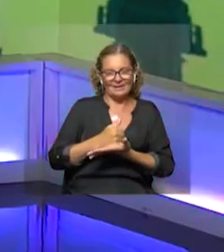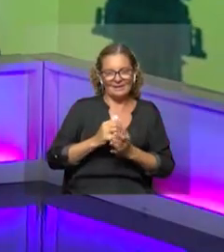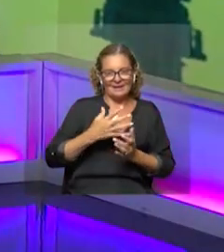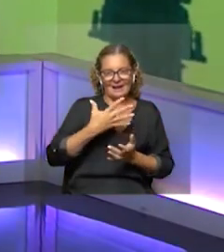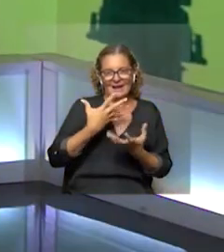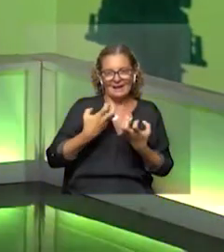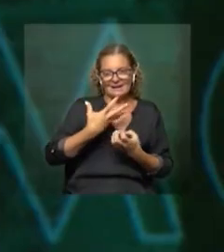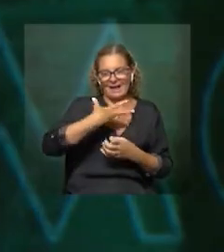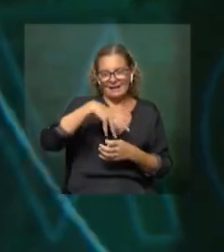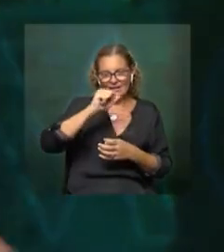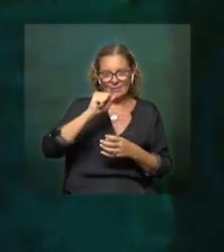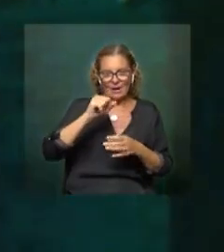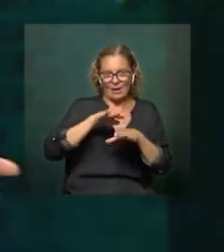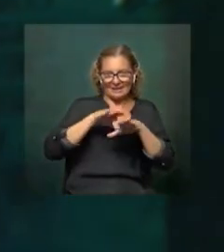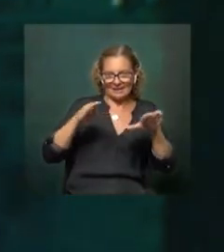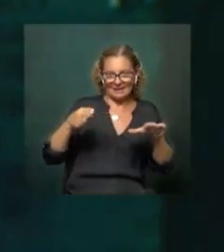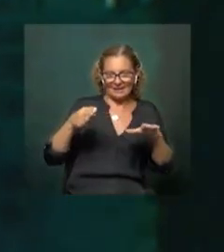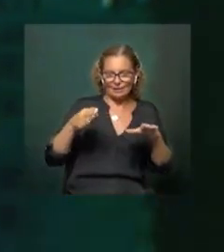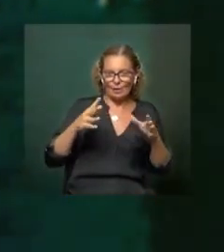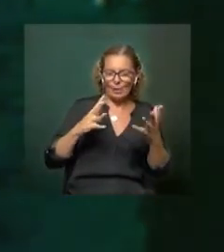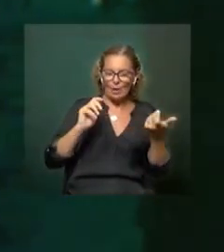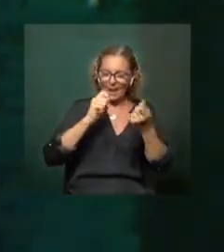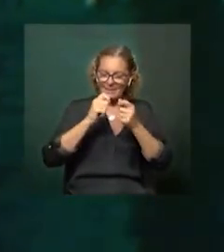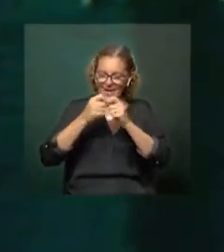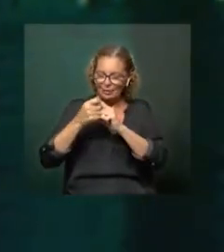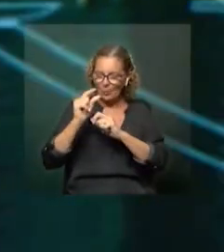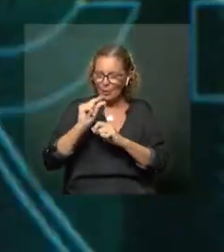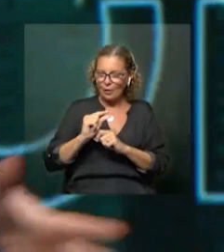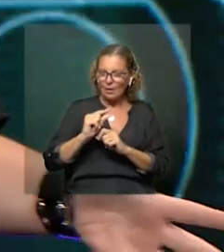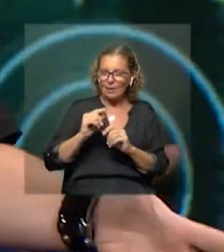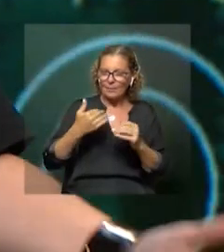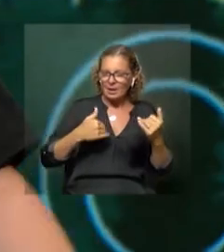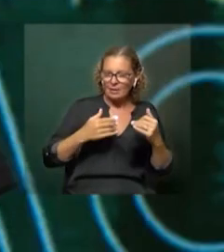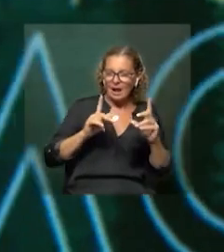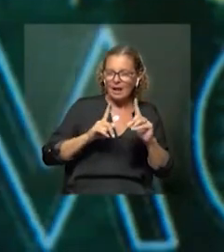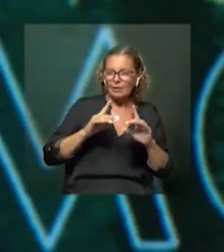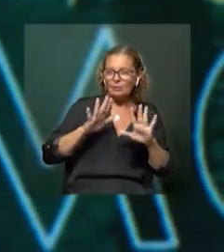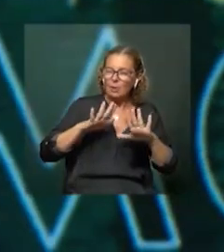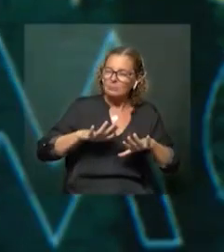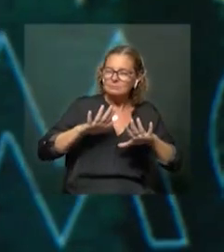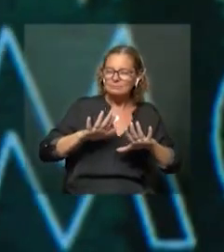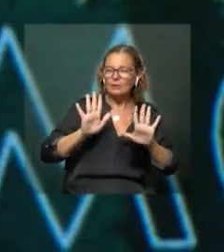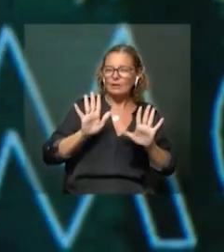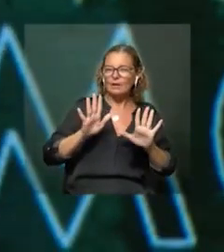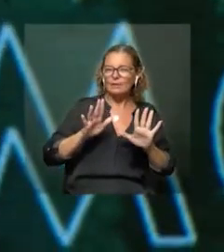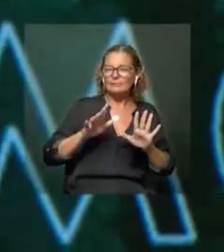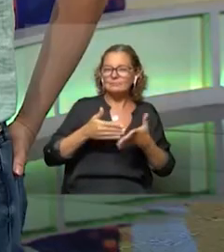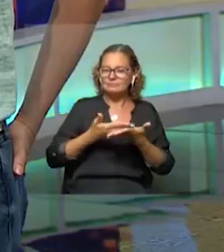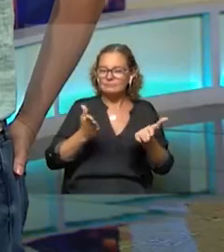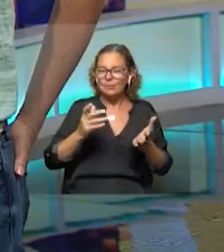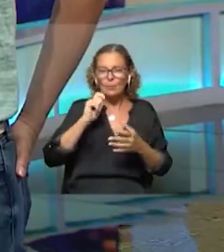llevarlo al escenario un poco y ahora estoy eso funcionando un poco a veces algo más Rocky a veces algo más urbano lo que salga